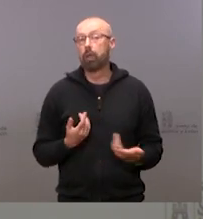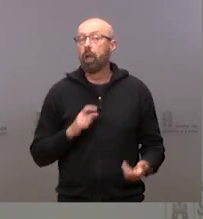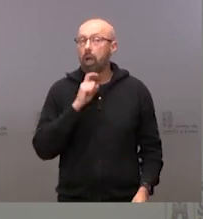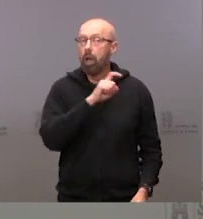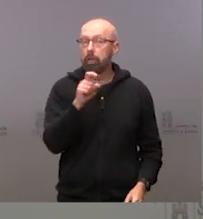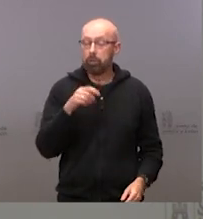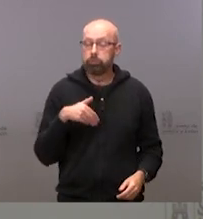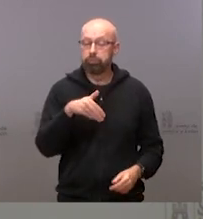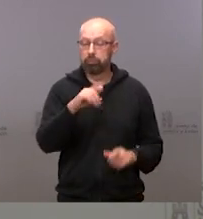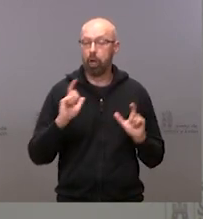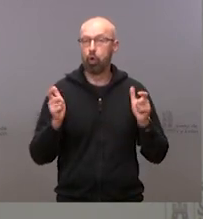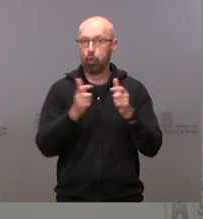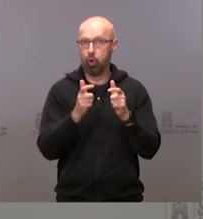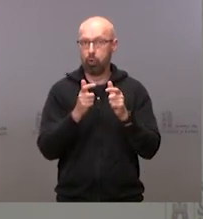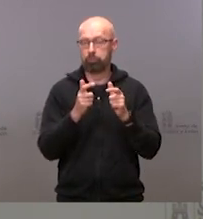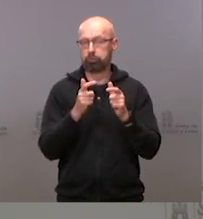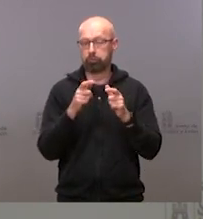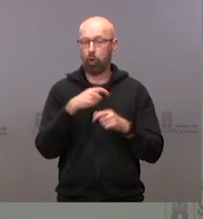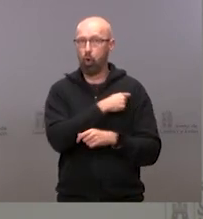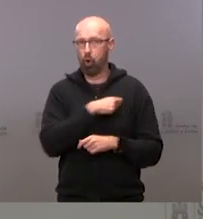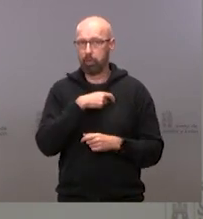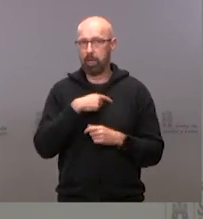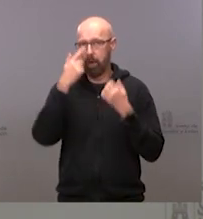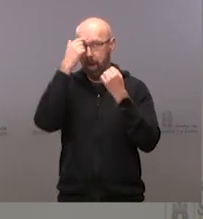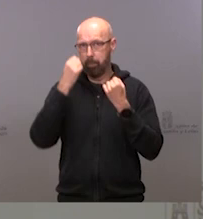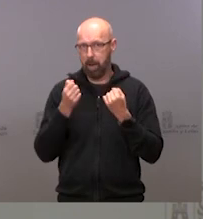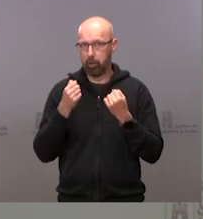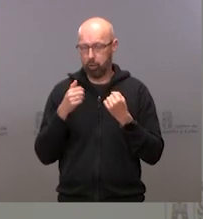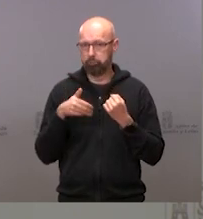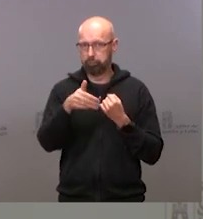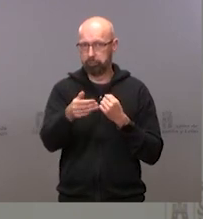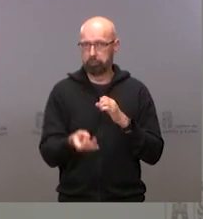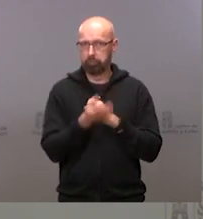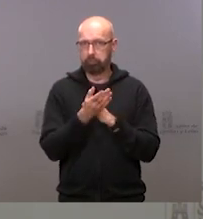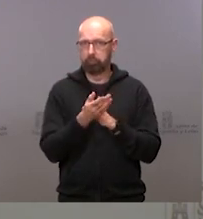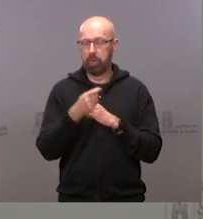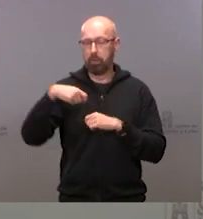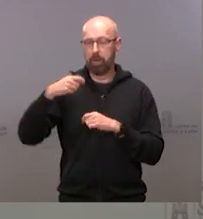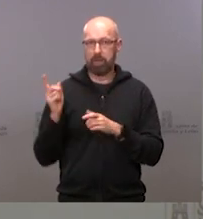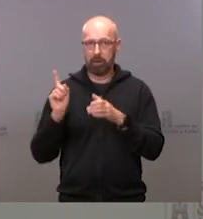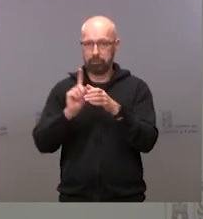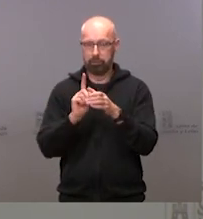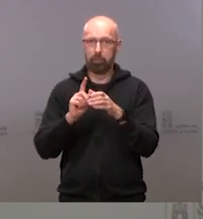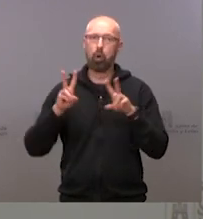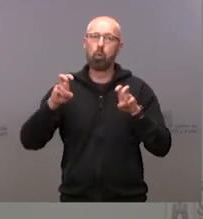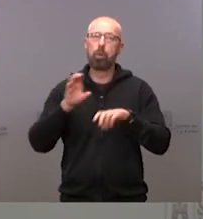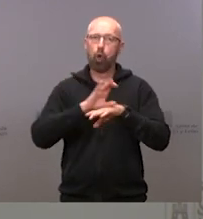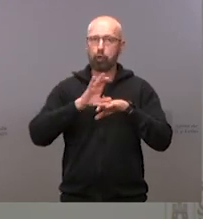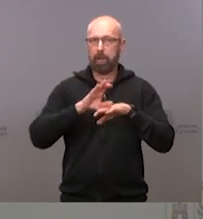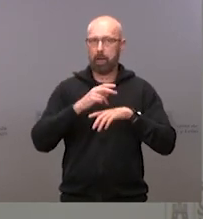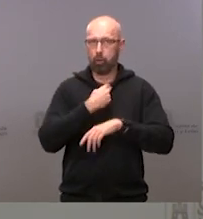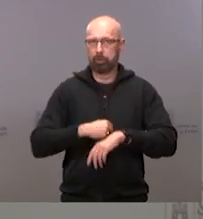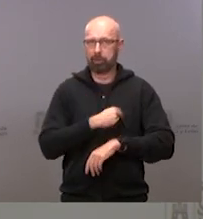una nueva reunión del comité de expertos que presidirá el nuevo consejero de sanidad que aquí me acompaña para analizar la situación